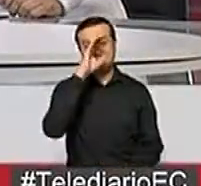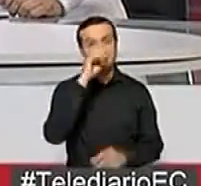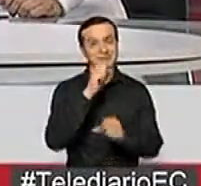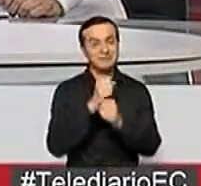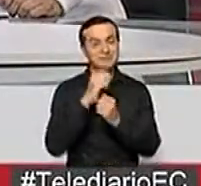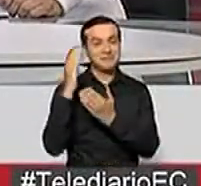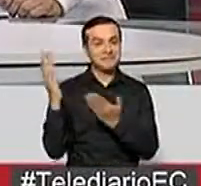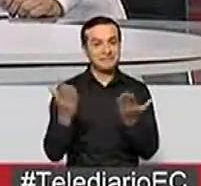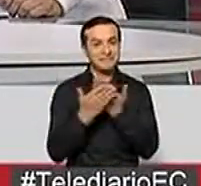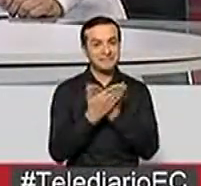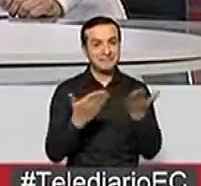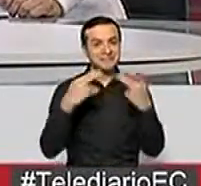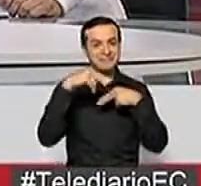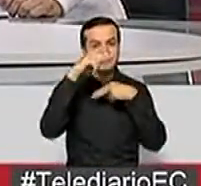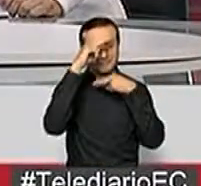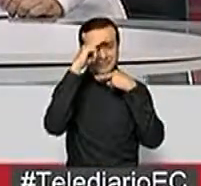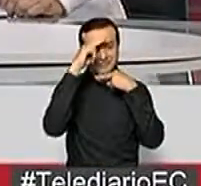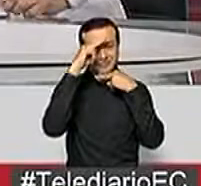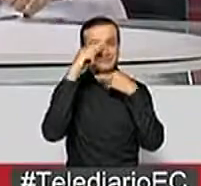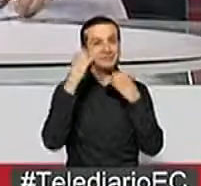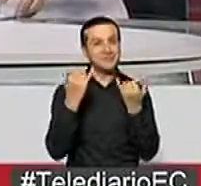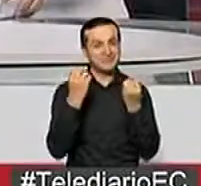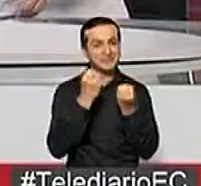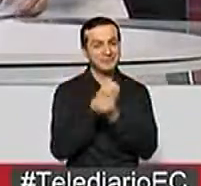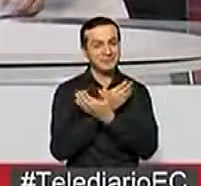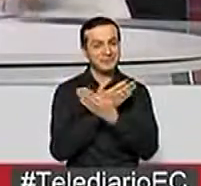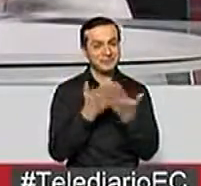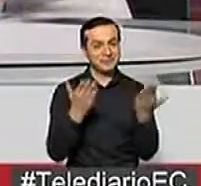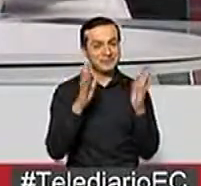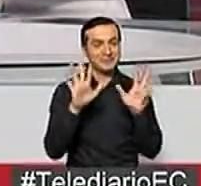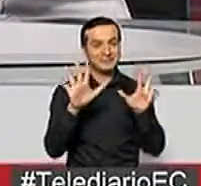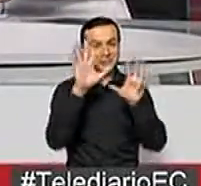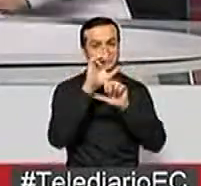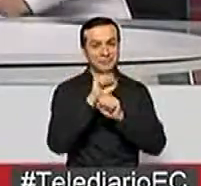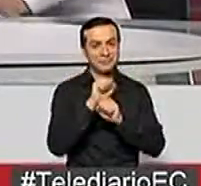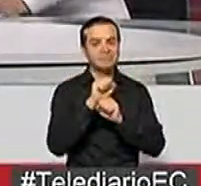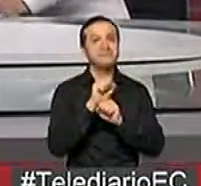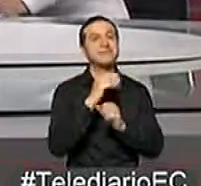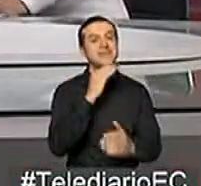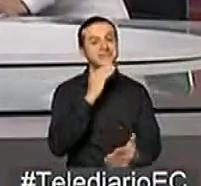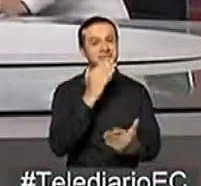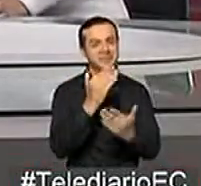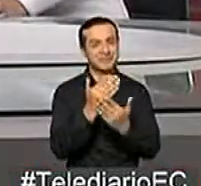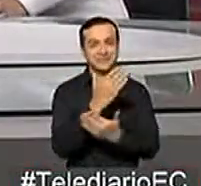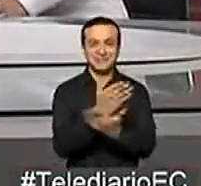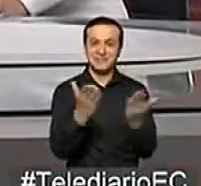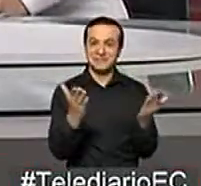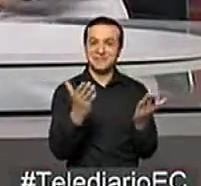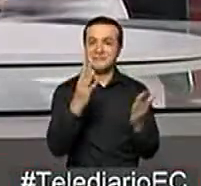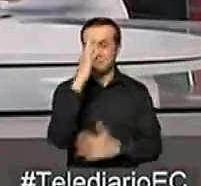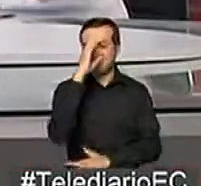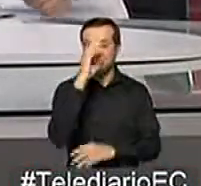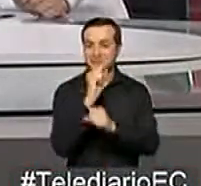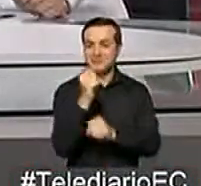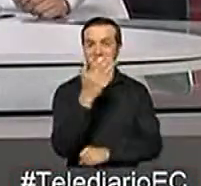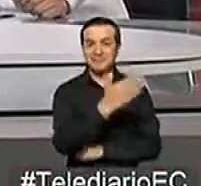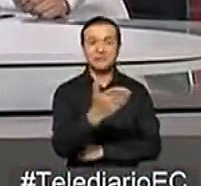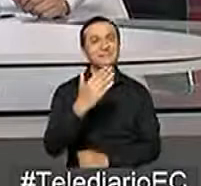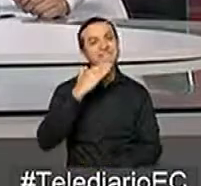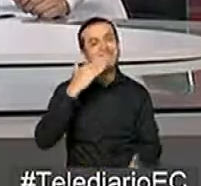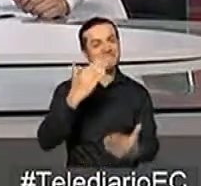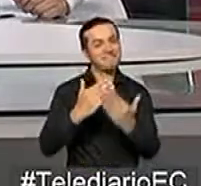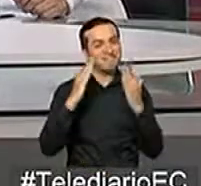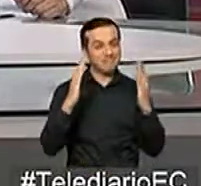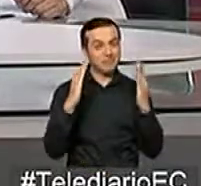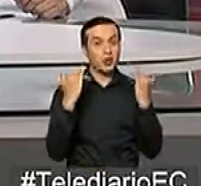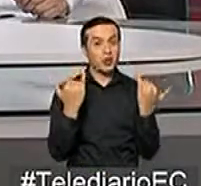noches y bienvenidos a Telediario Estelar. Fabricio, ¿cómo estás? Bien, gracias María del Carmen, amigos televidentes, buenas noches. Gracias por